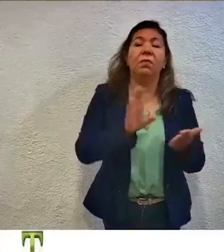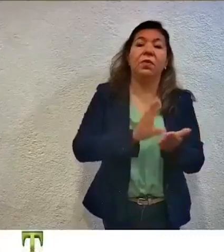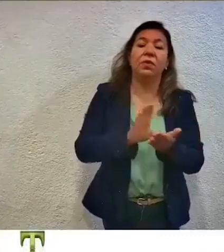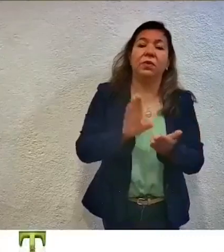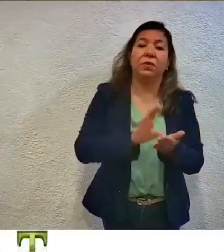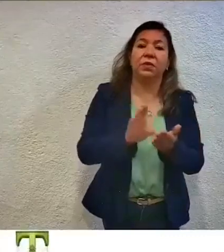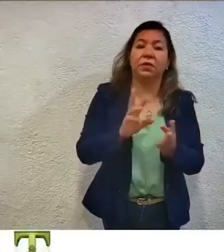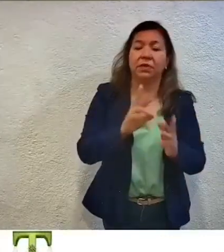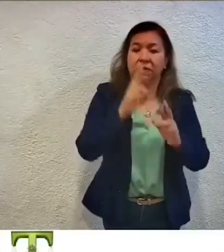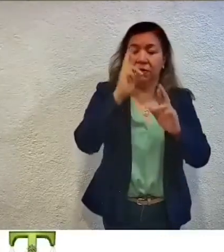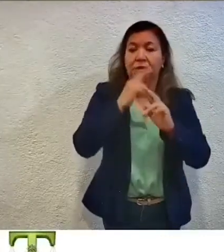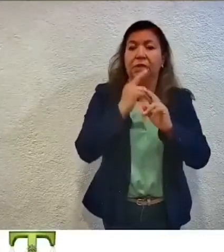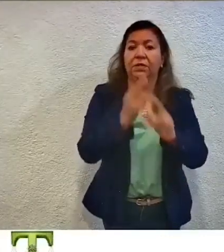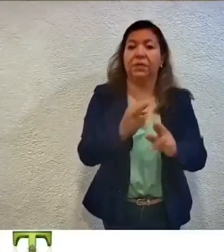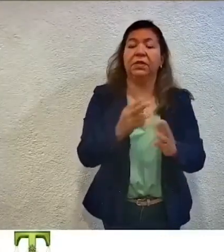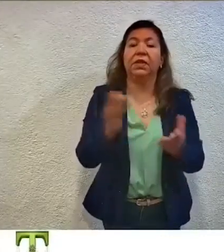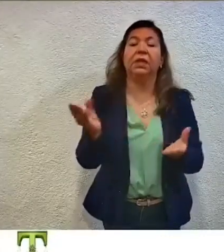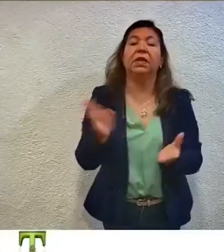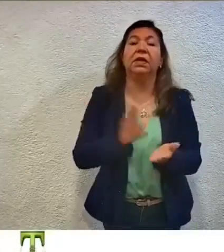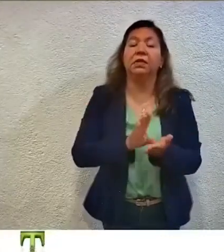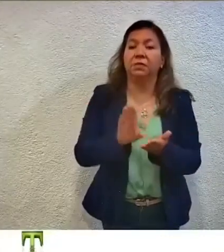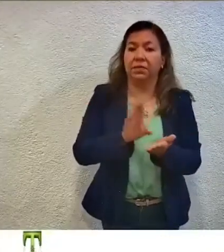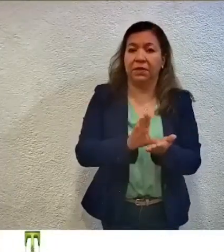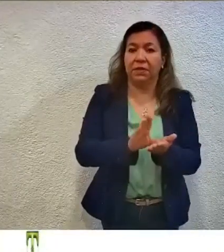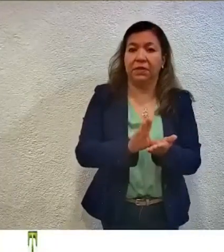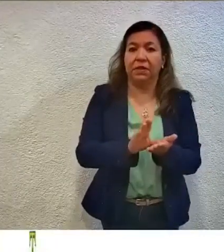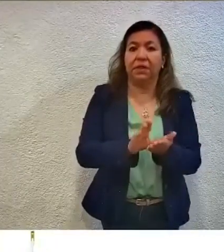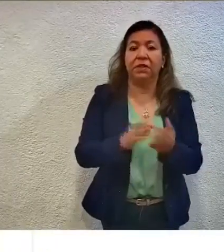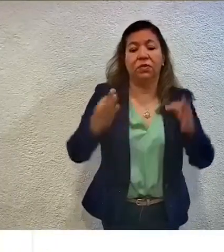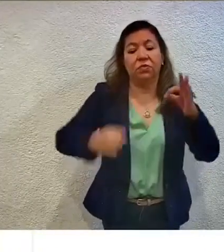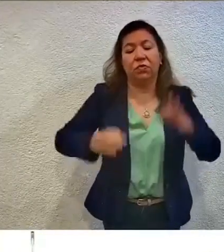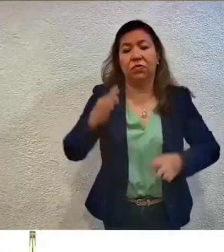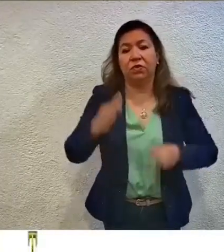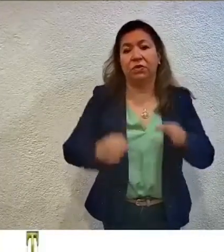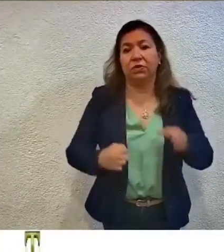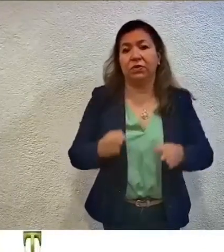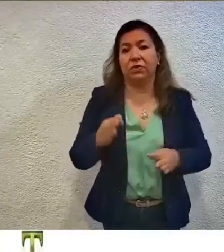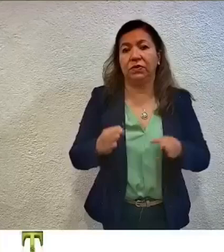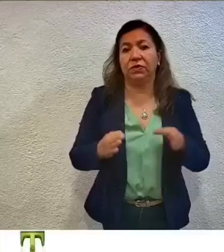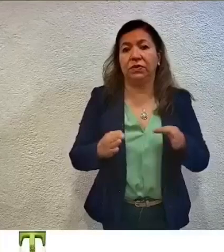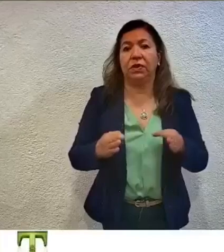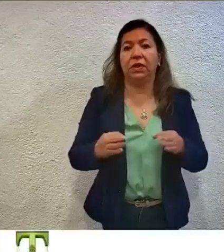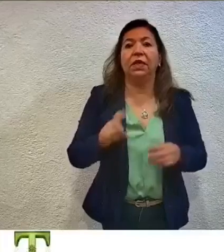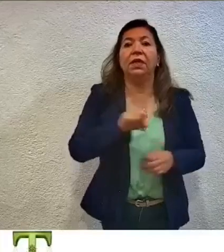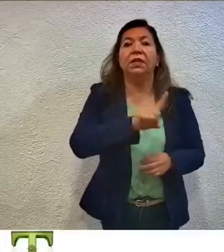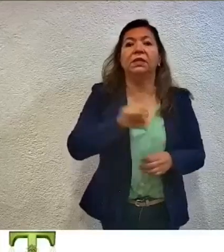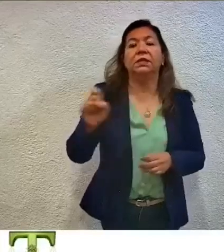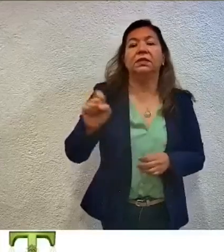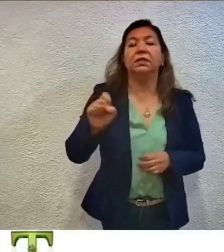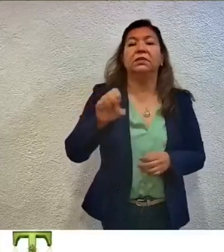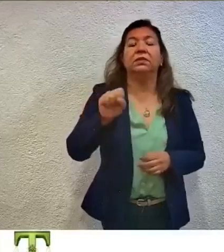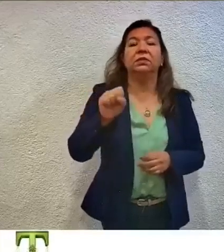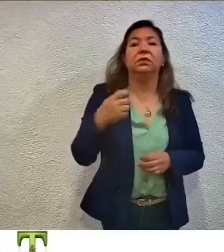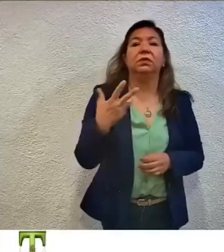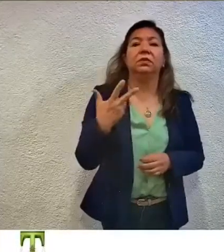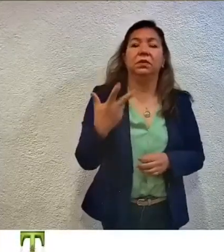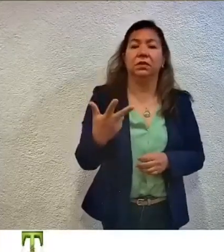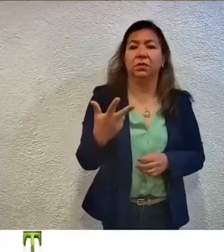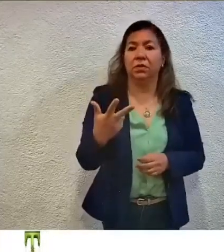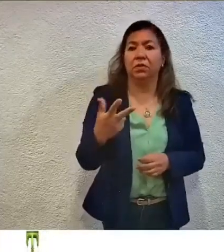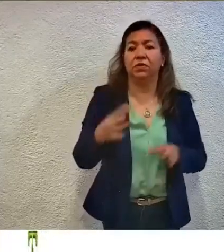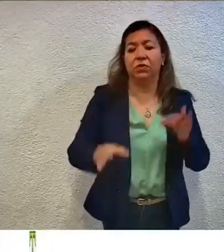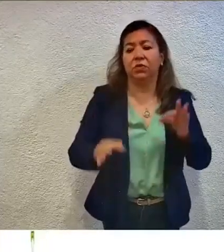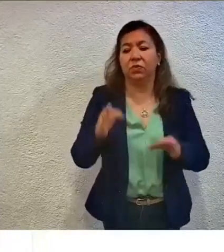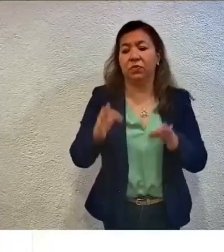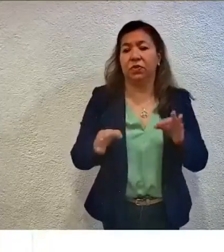analizar y resolver se trata de un proyecto de resolución relativo a los expedientes del Juicio Electoral Ciudadano